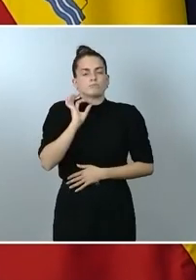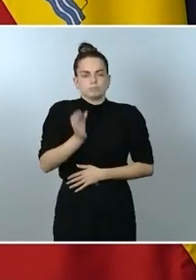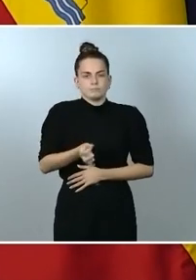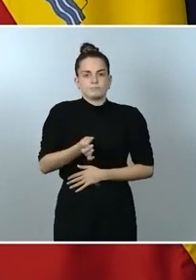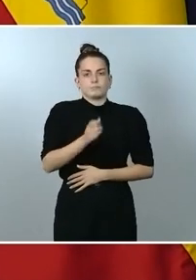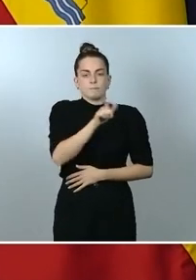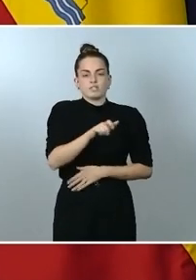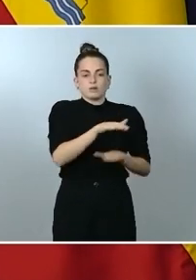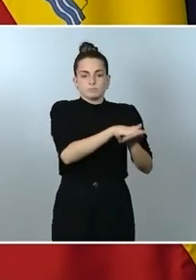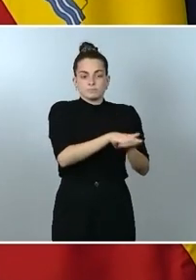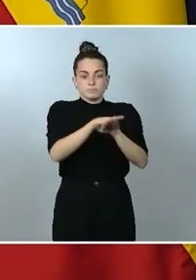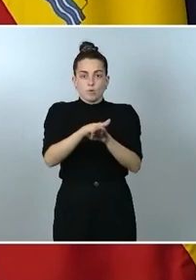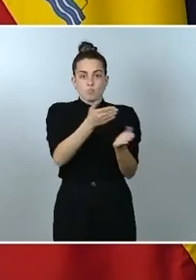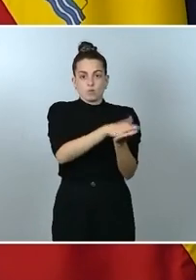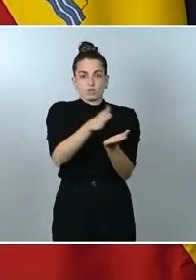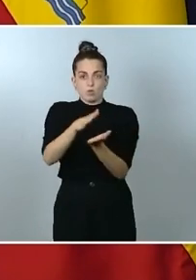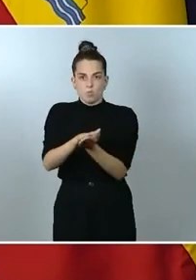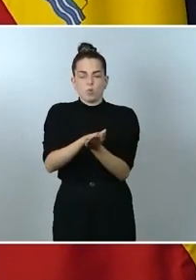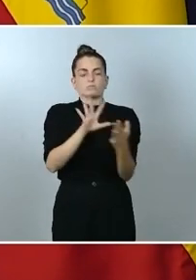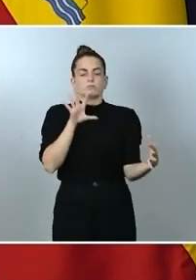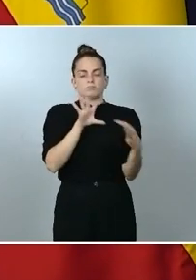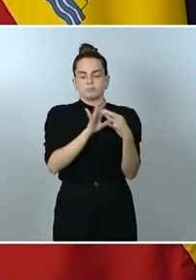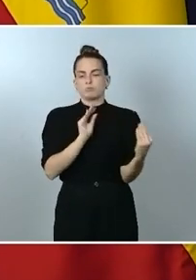eran periodistas y realizaban un documental.